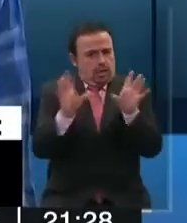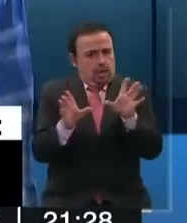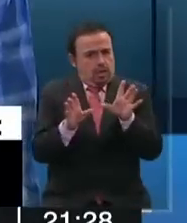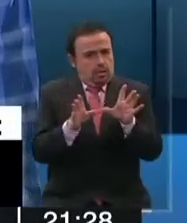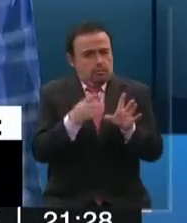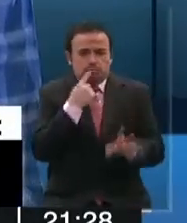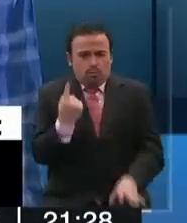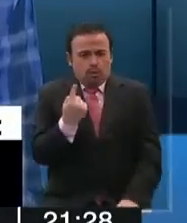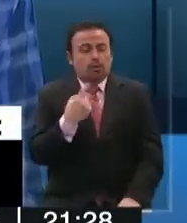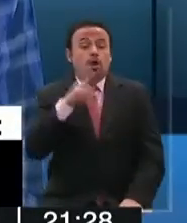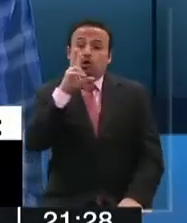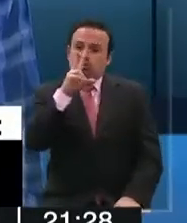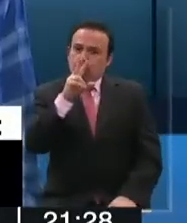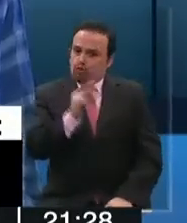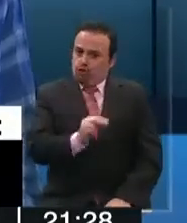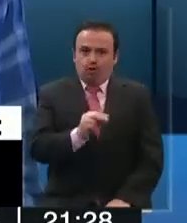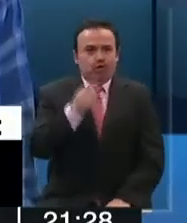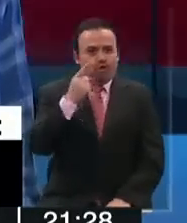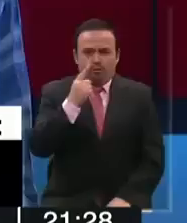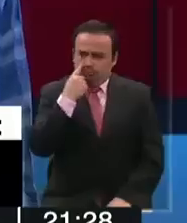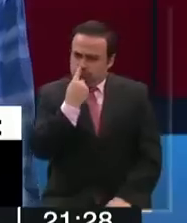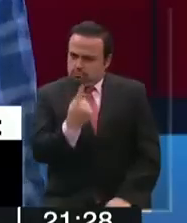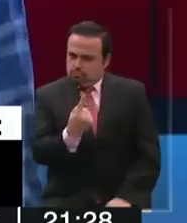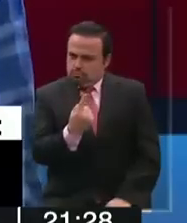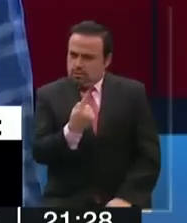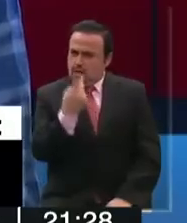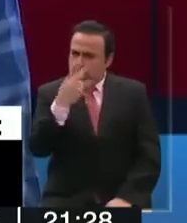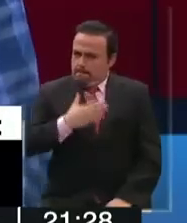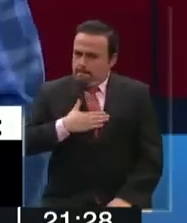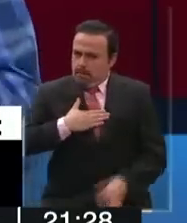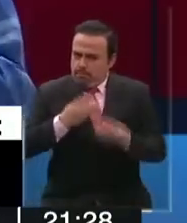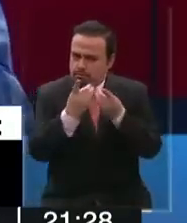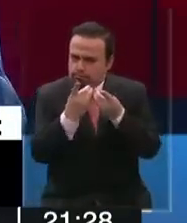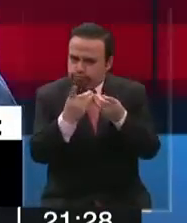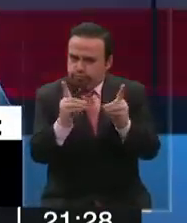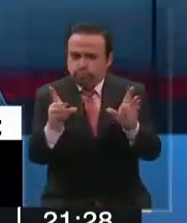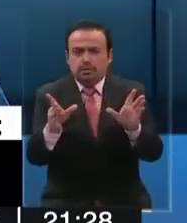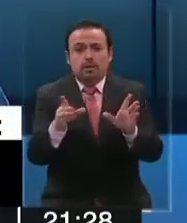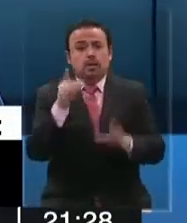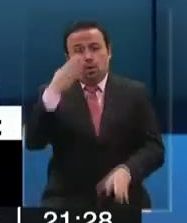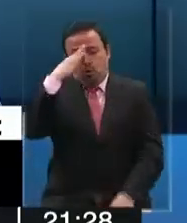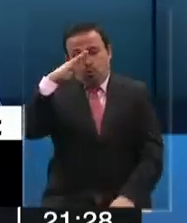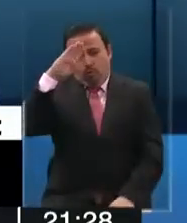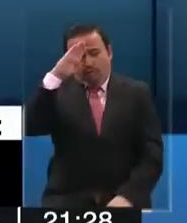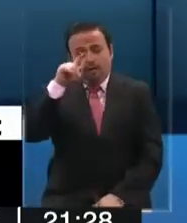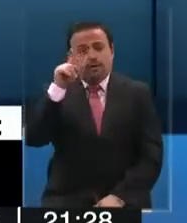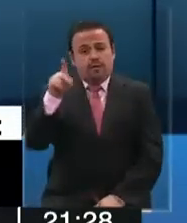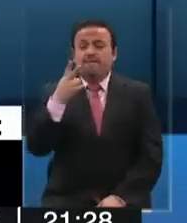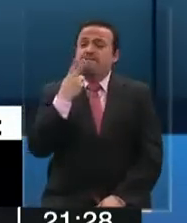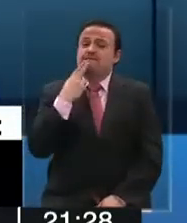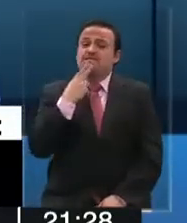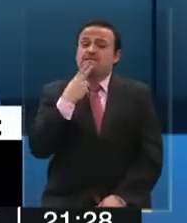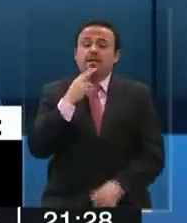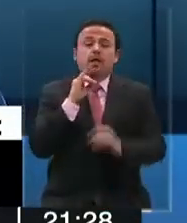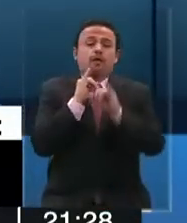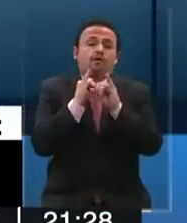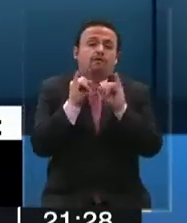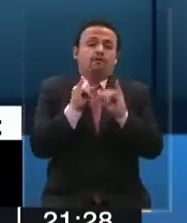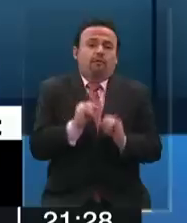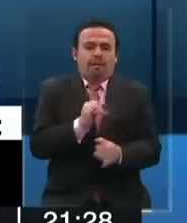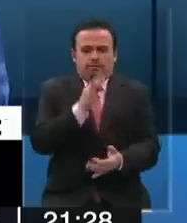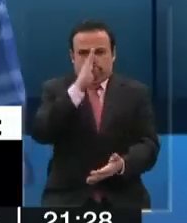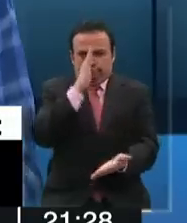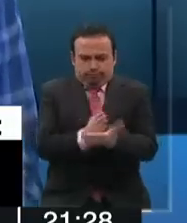no eso no son patrones propios de una democracia Cuba vive una forma de